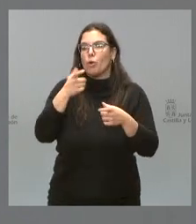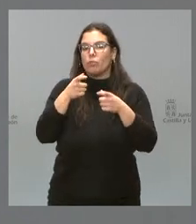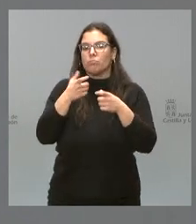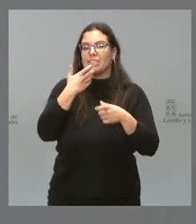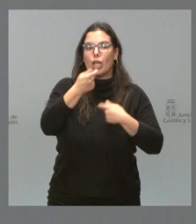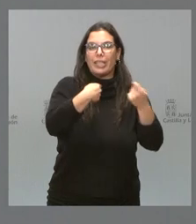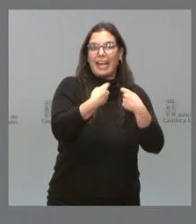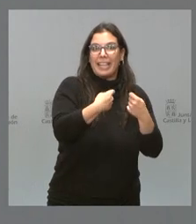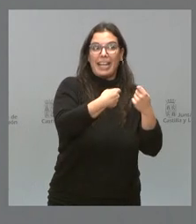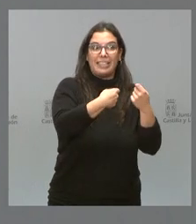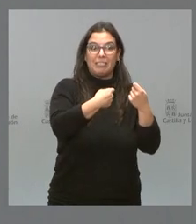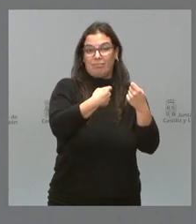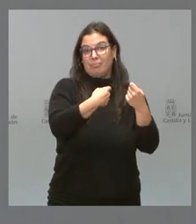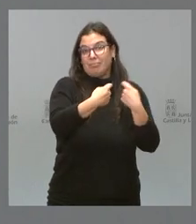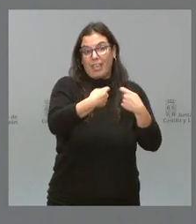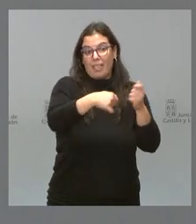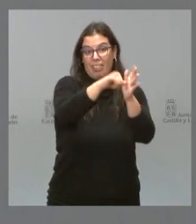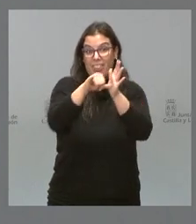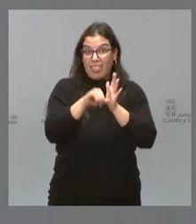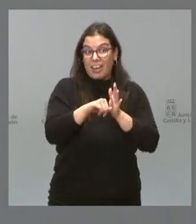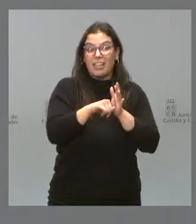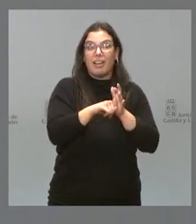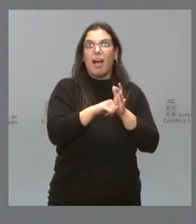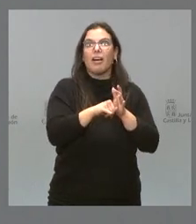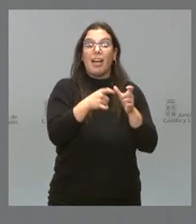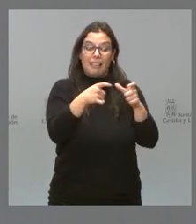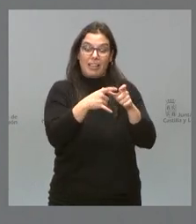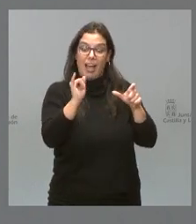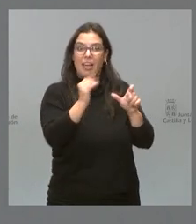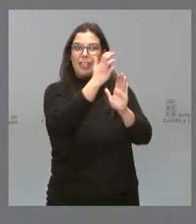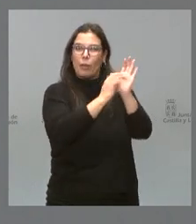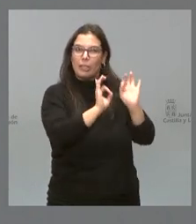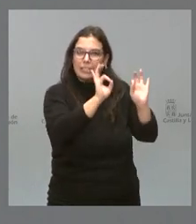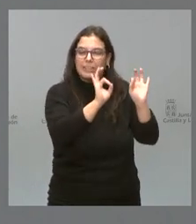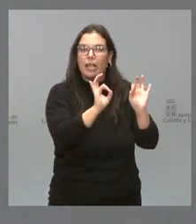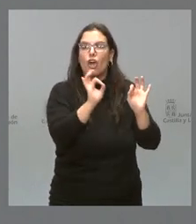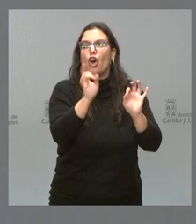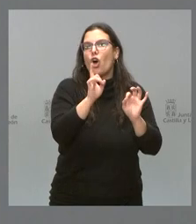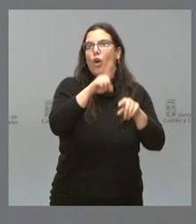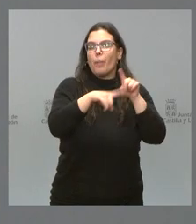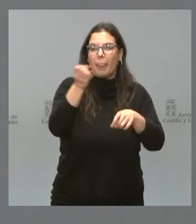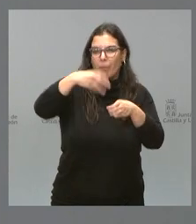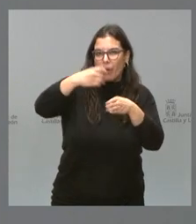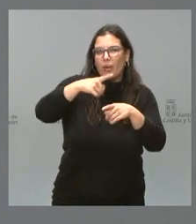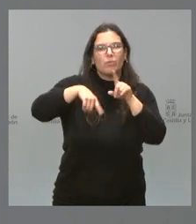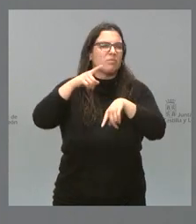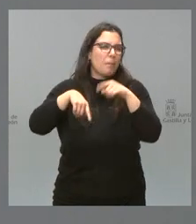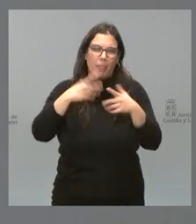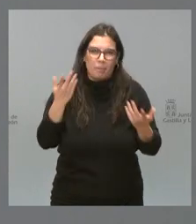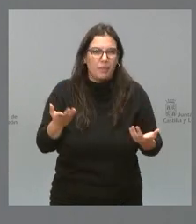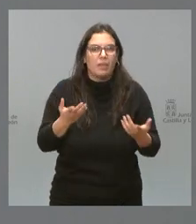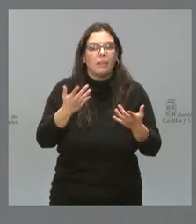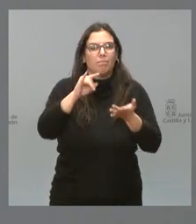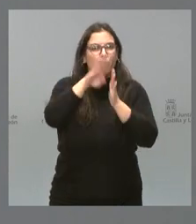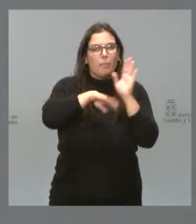tradicional de proximidad Pues hay un descuento adicional o la tarjeta tiene un valor determinado que superior a su valor nominal por el cual